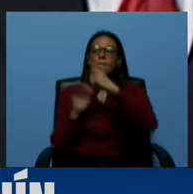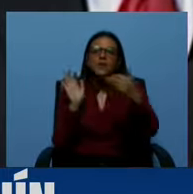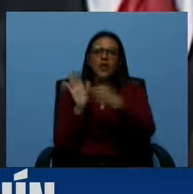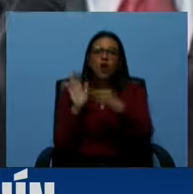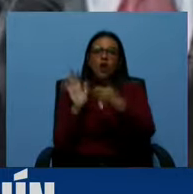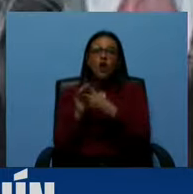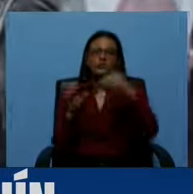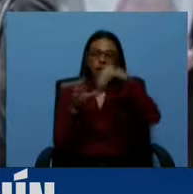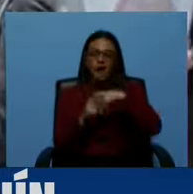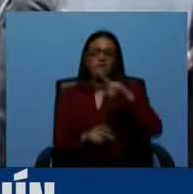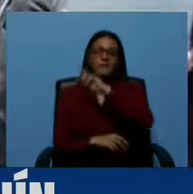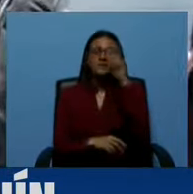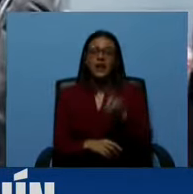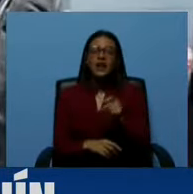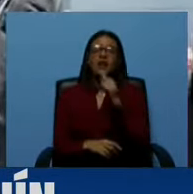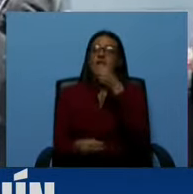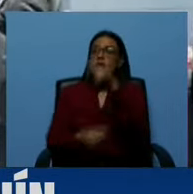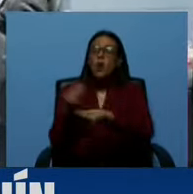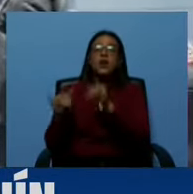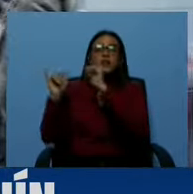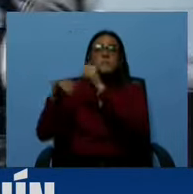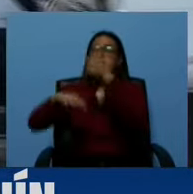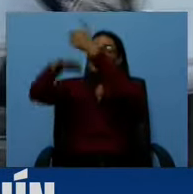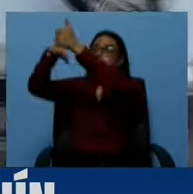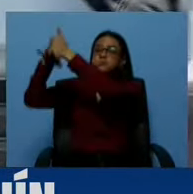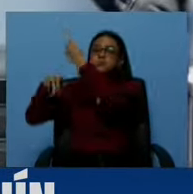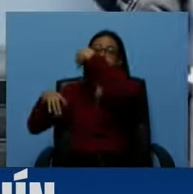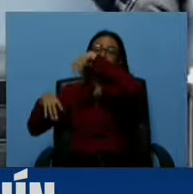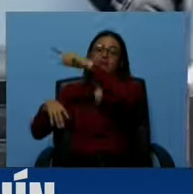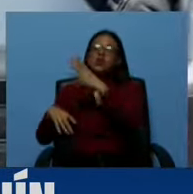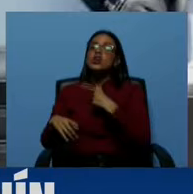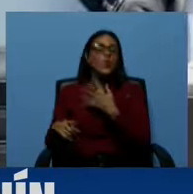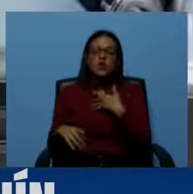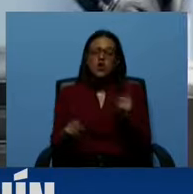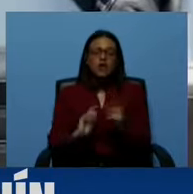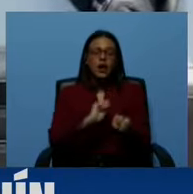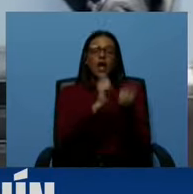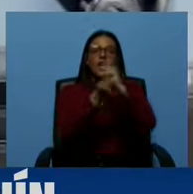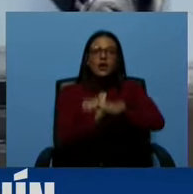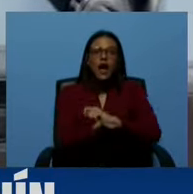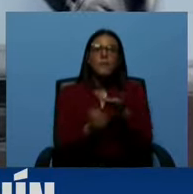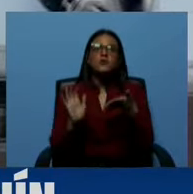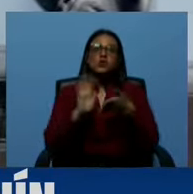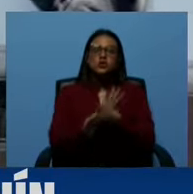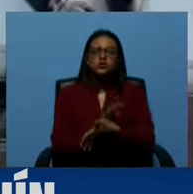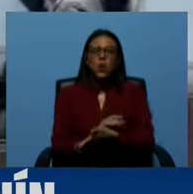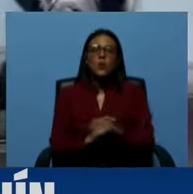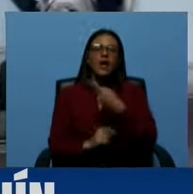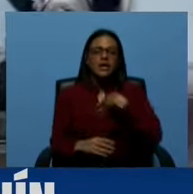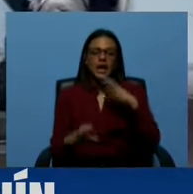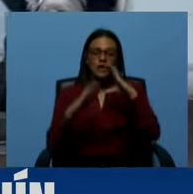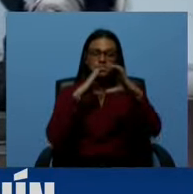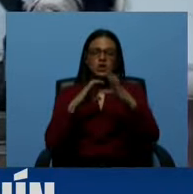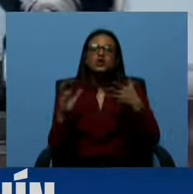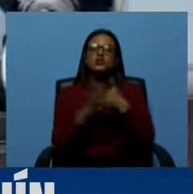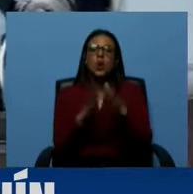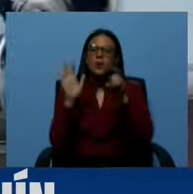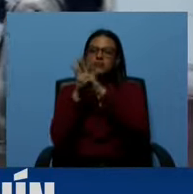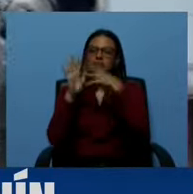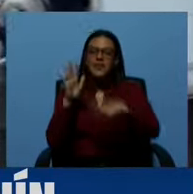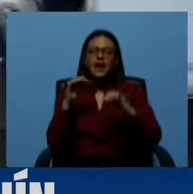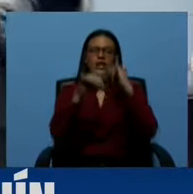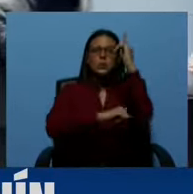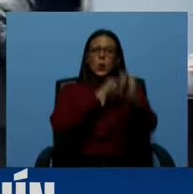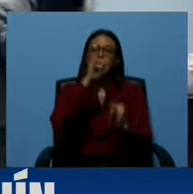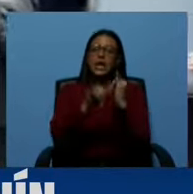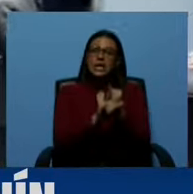también Venezuela, alimentado por los imperios, que se resisten a tener relaciones enmarcadas en el derecho internacional,